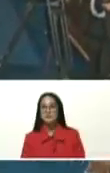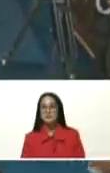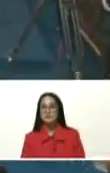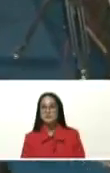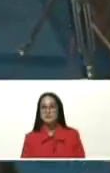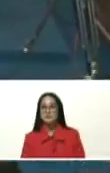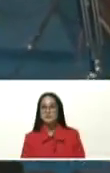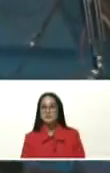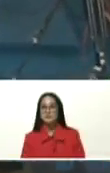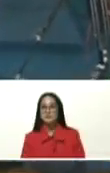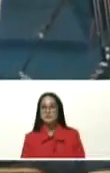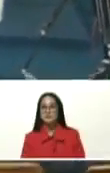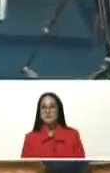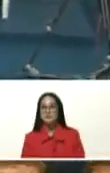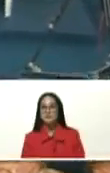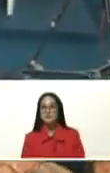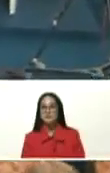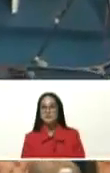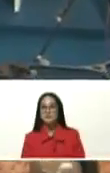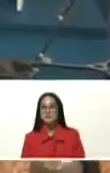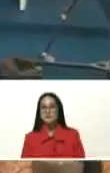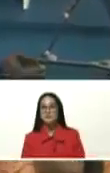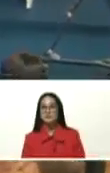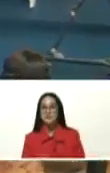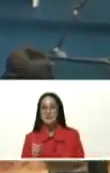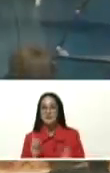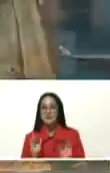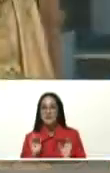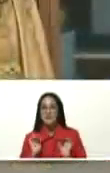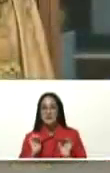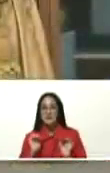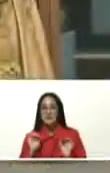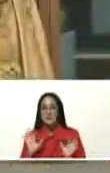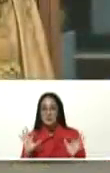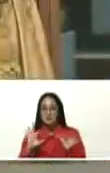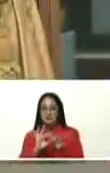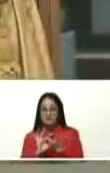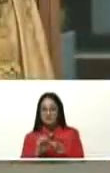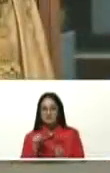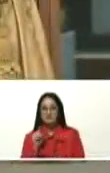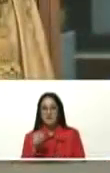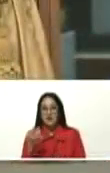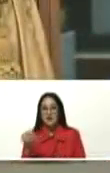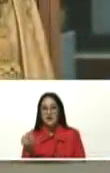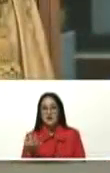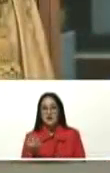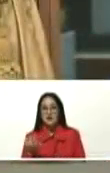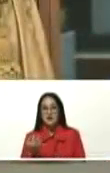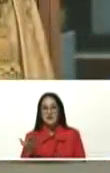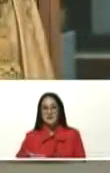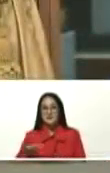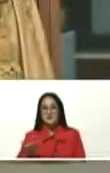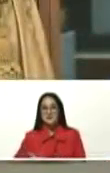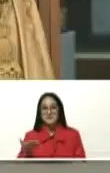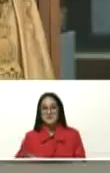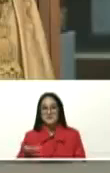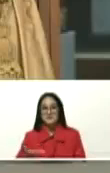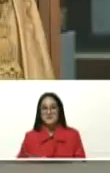tenemos que cerrar esta filera que nosotros empezamos. Eso es muy importante.